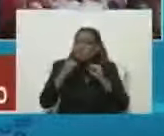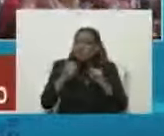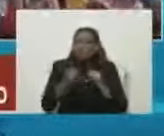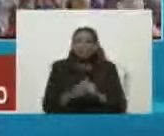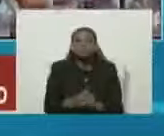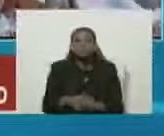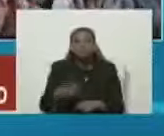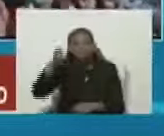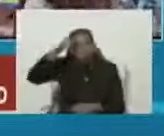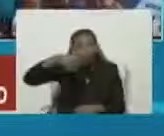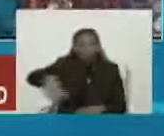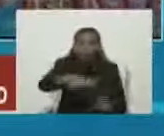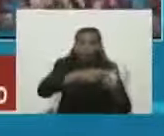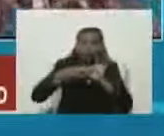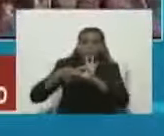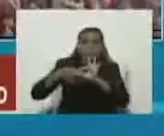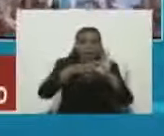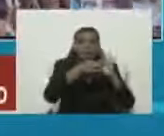¡El pueblo